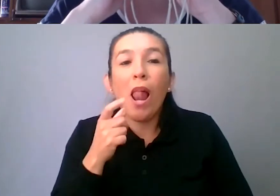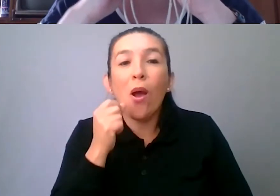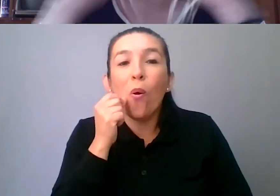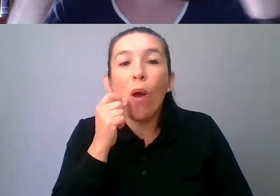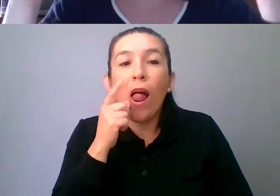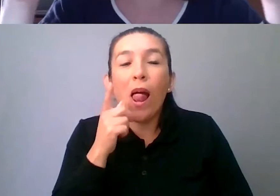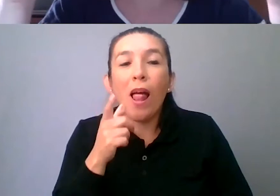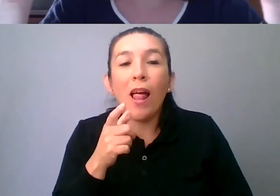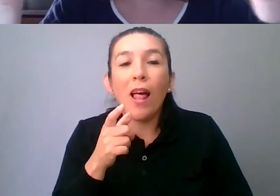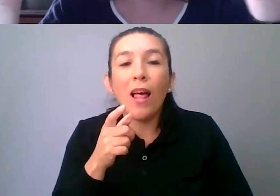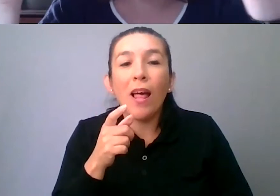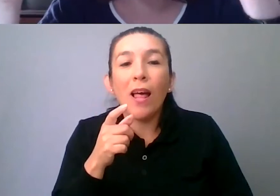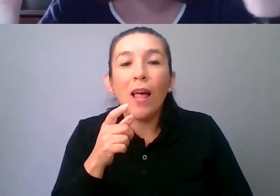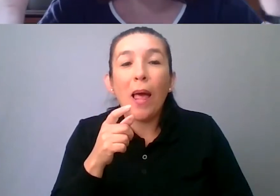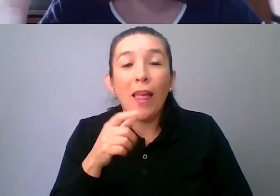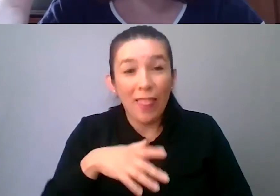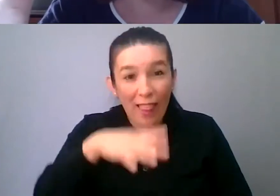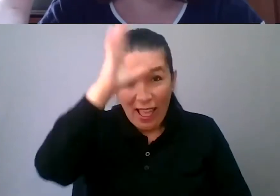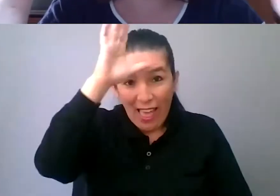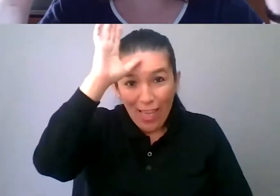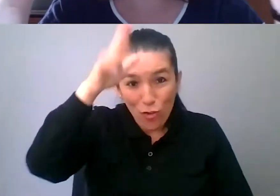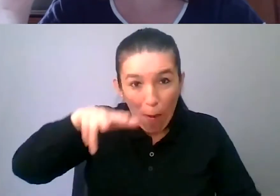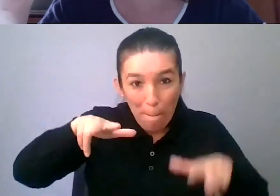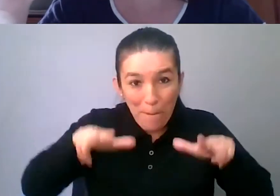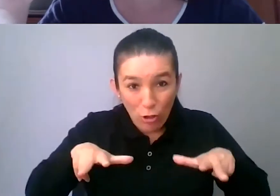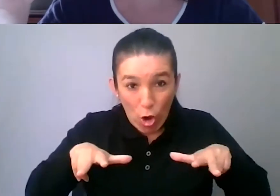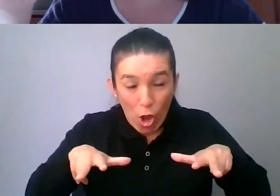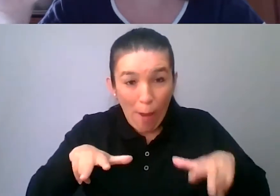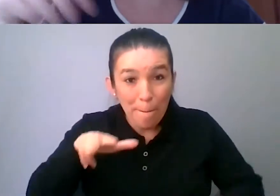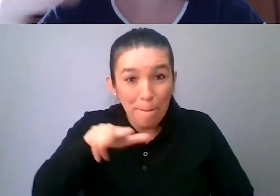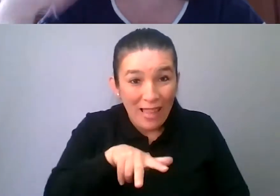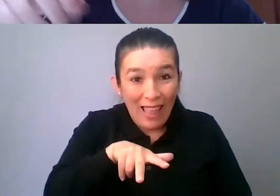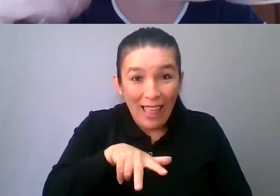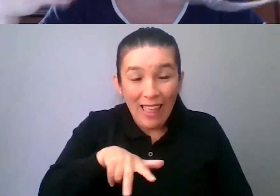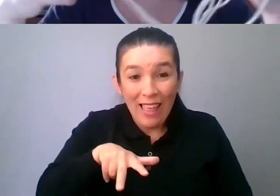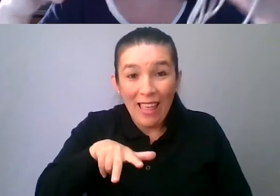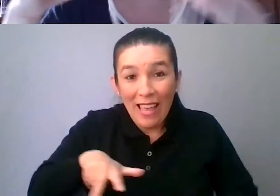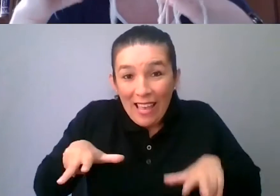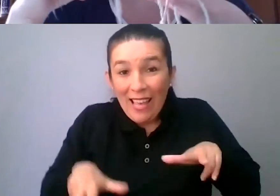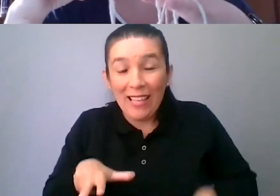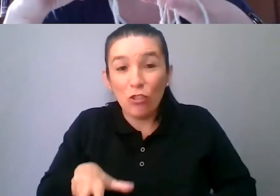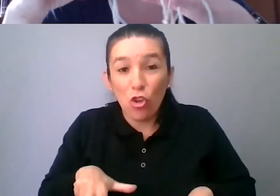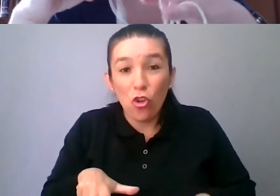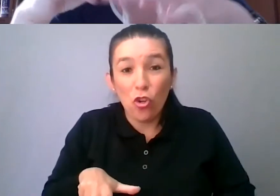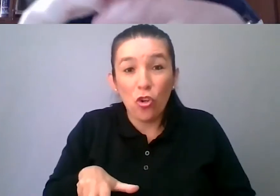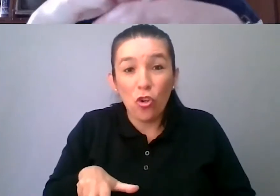figura? O sea, no, yo aquí tengo la pata de gallo y a partir de la pata de